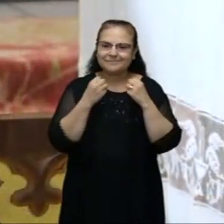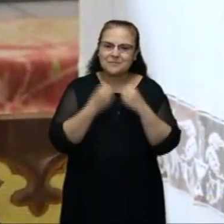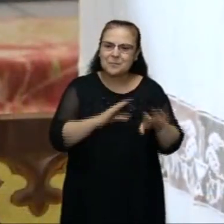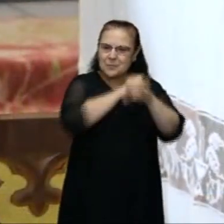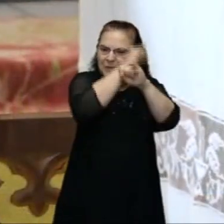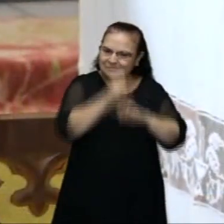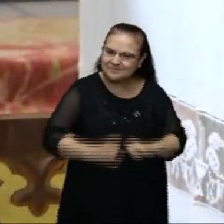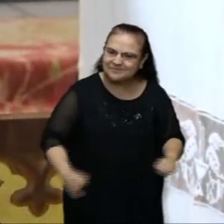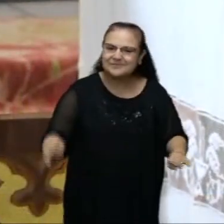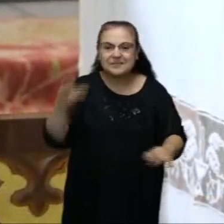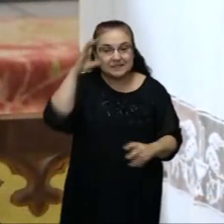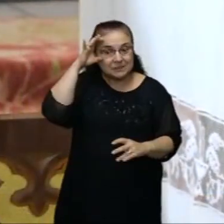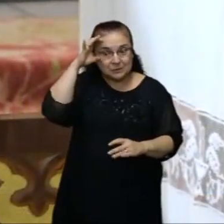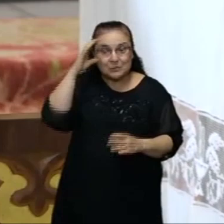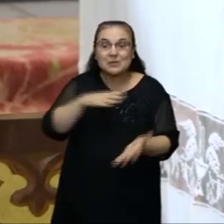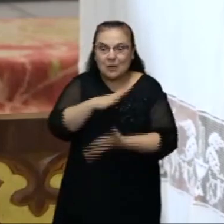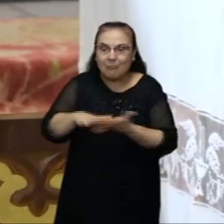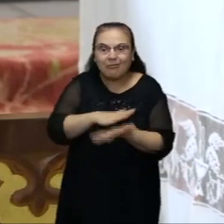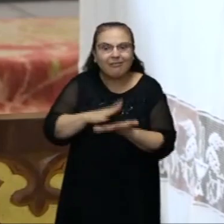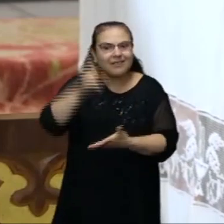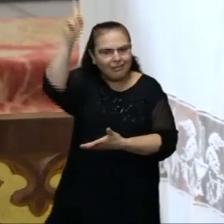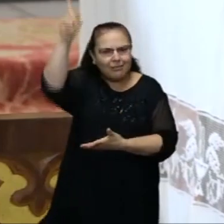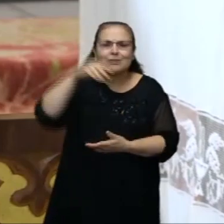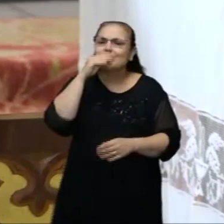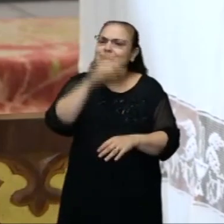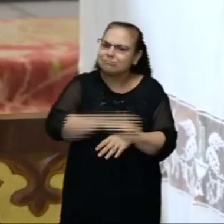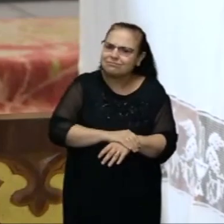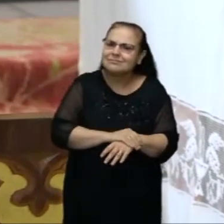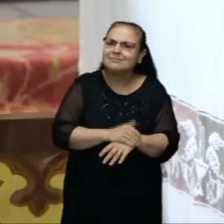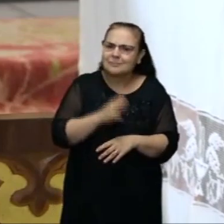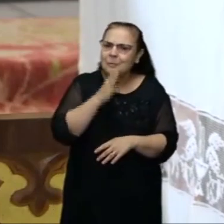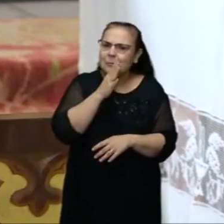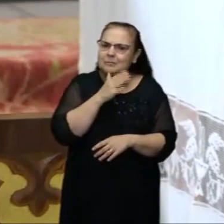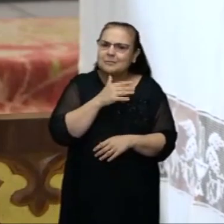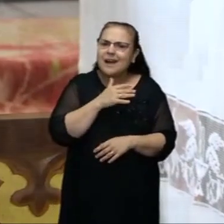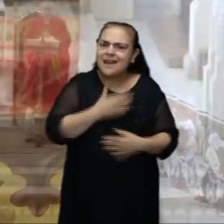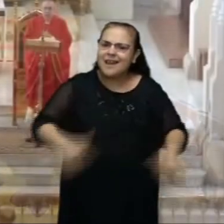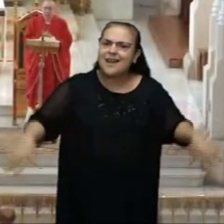Bienaventurados los que escuchan la palabra de Dios y la cumplen.